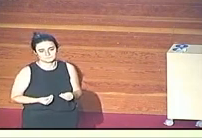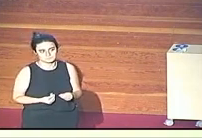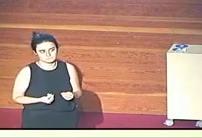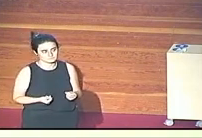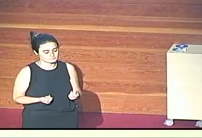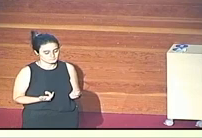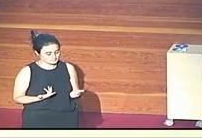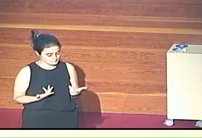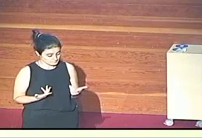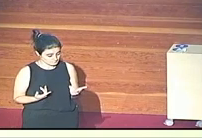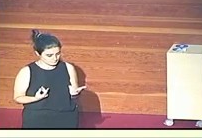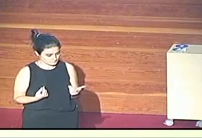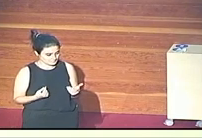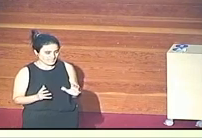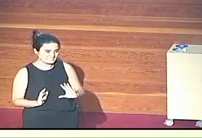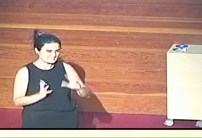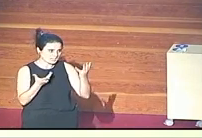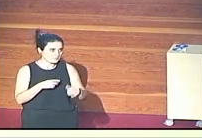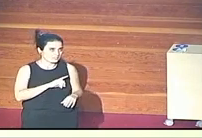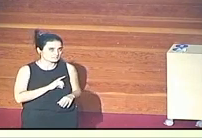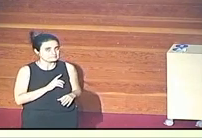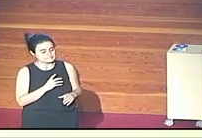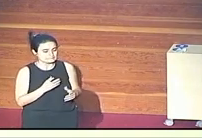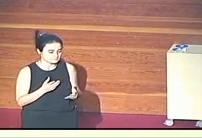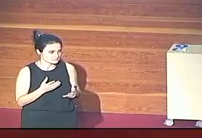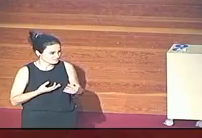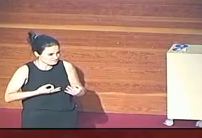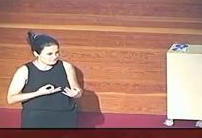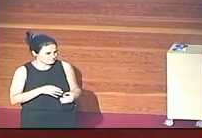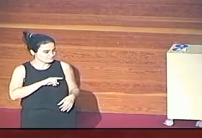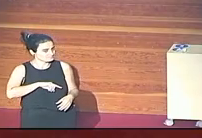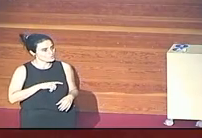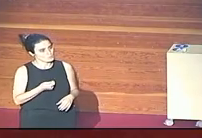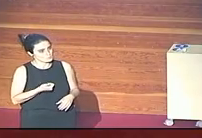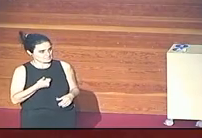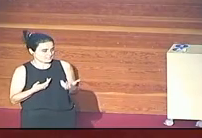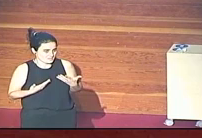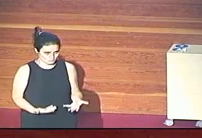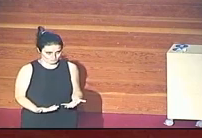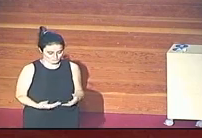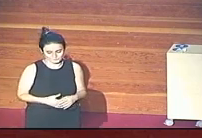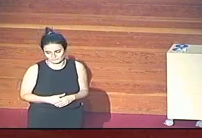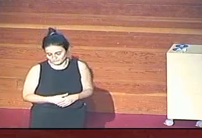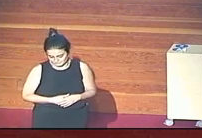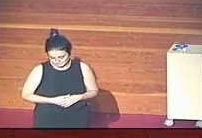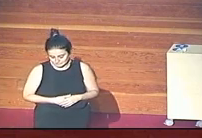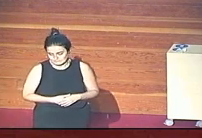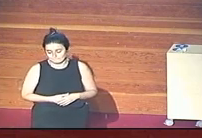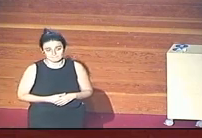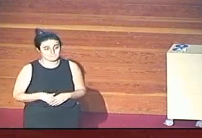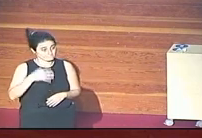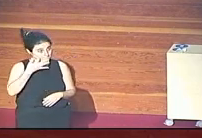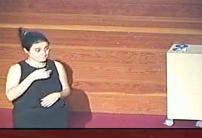no quería decir salvación pero un poco así no donde nos sentíamos un poco más a gusto bueno pues se ha visto que